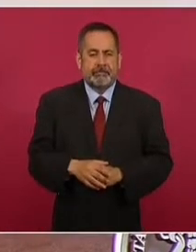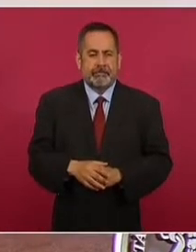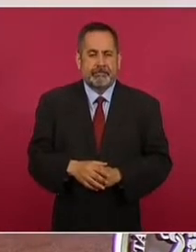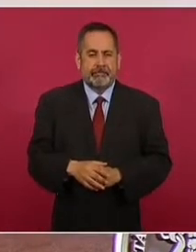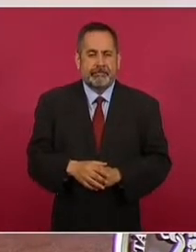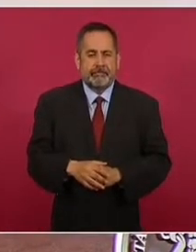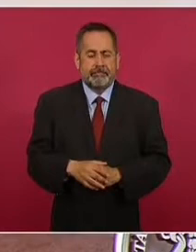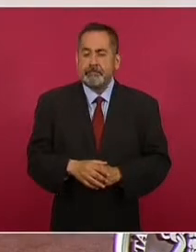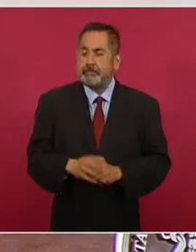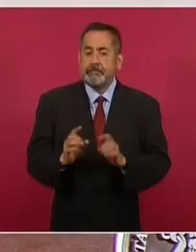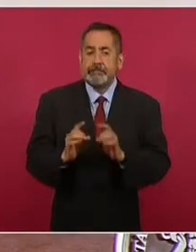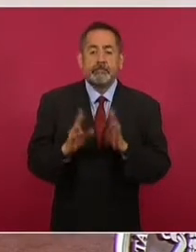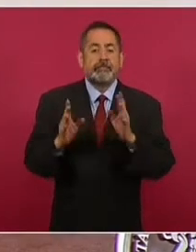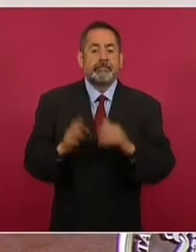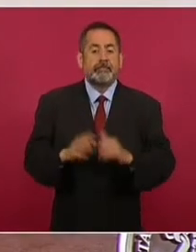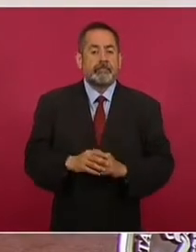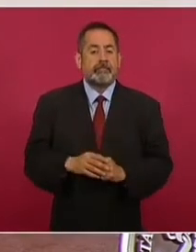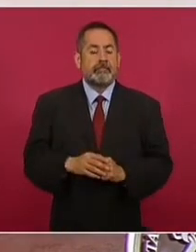Y de repente